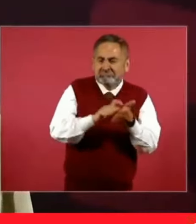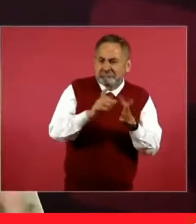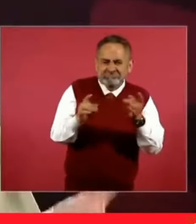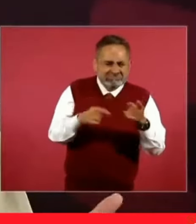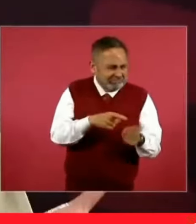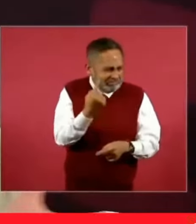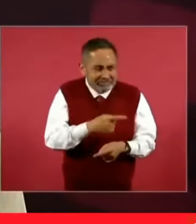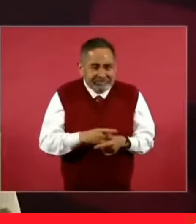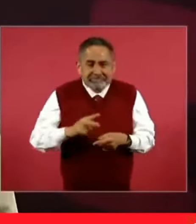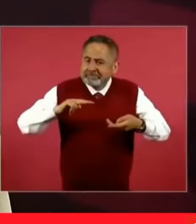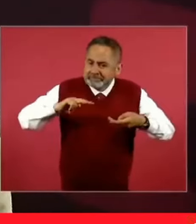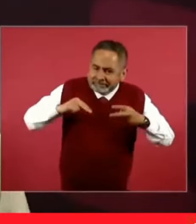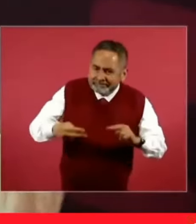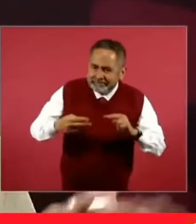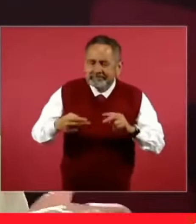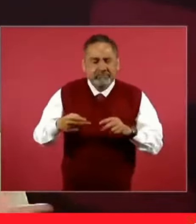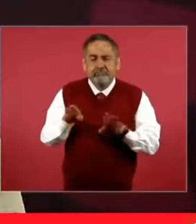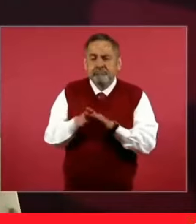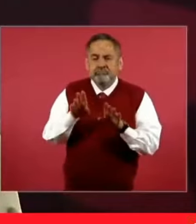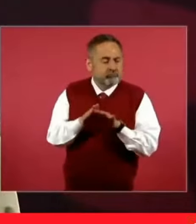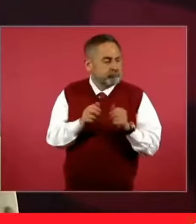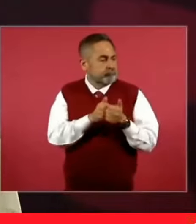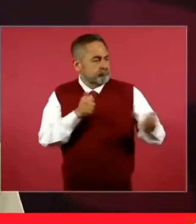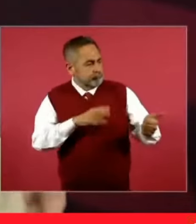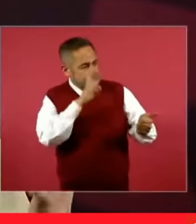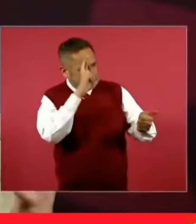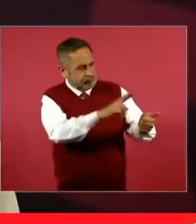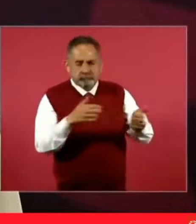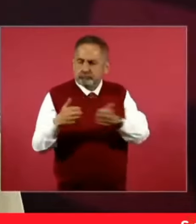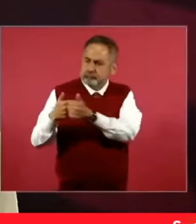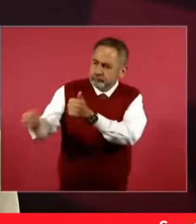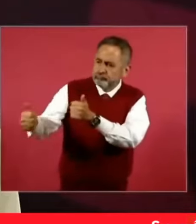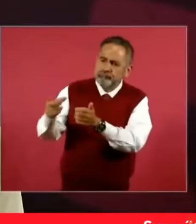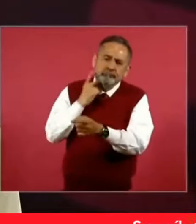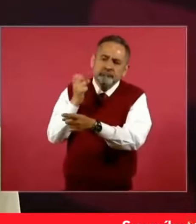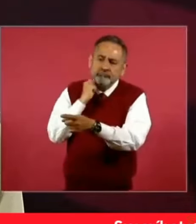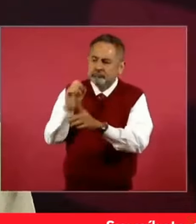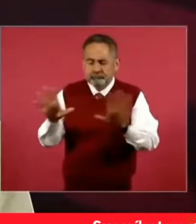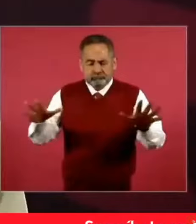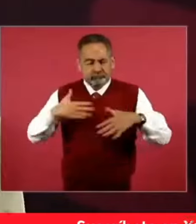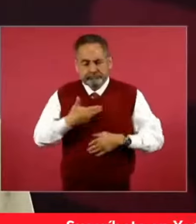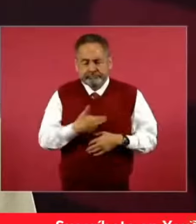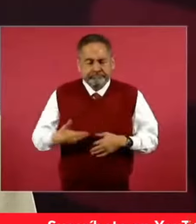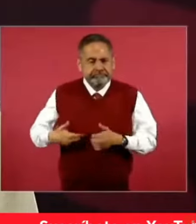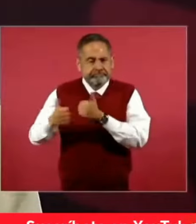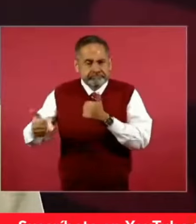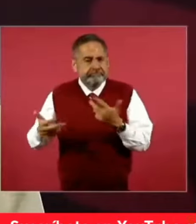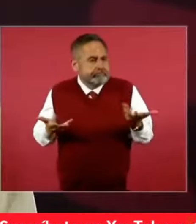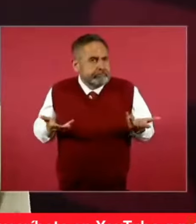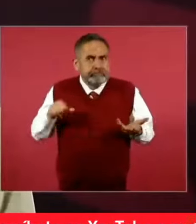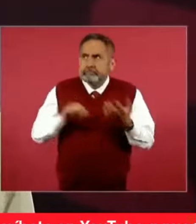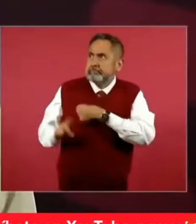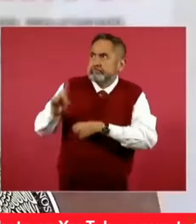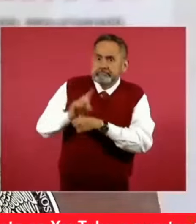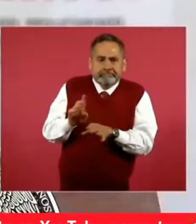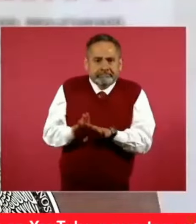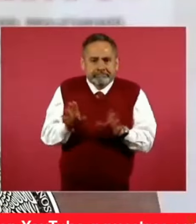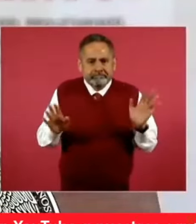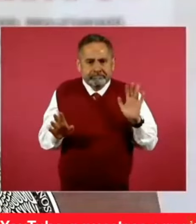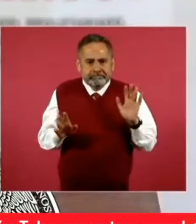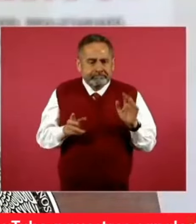porque es al revés. Antes el Poder Judicial, incluso hasta en el sol de hoy,